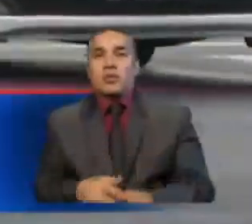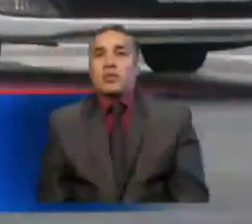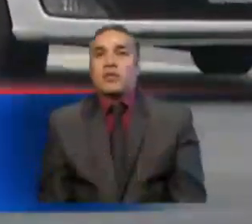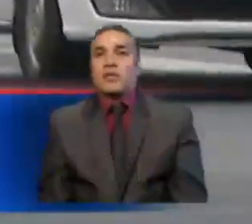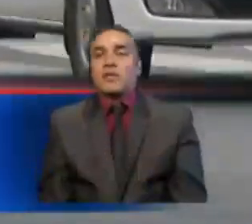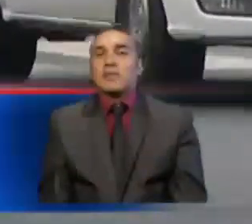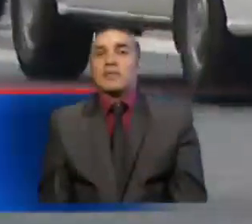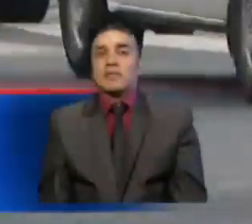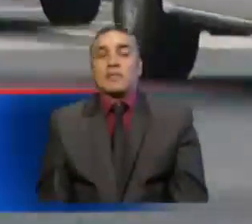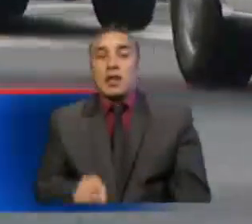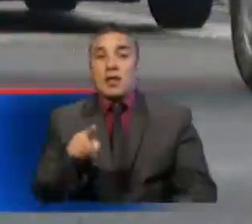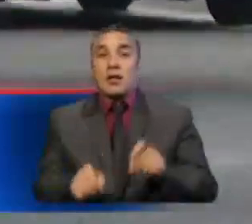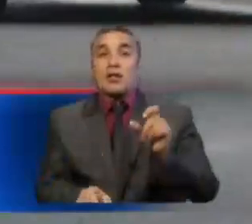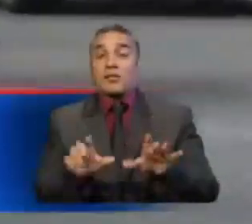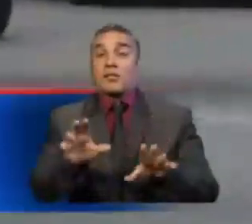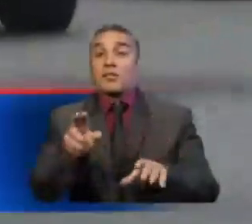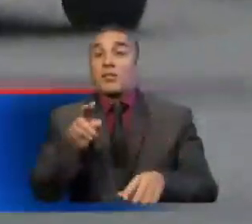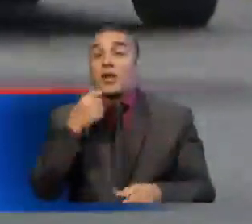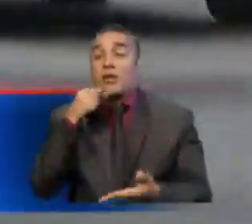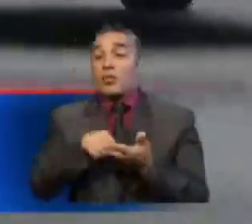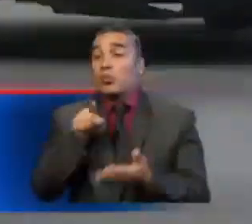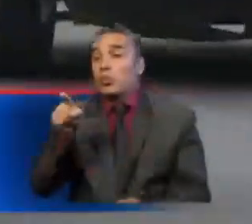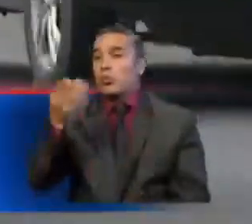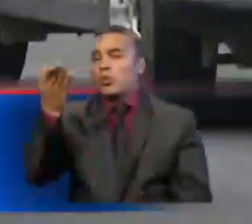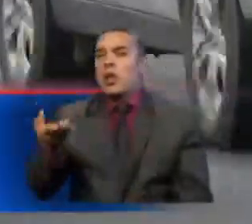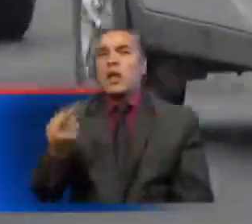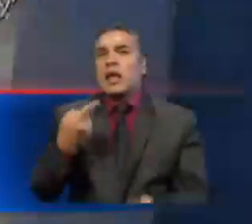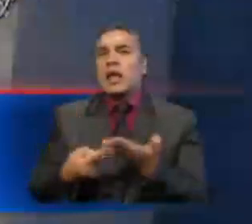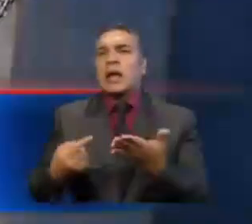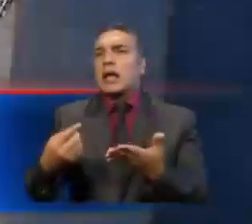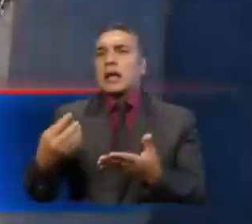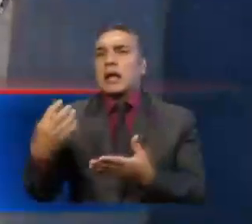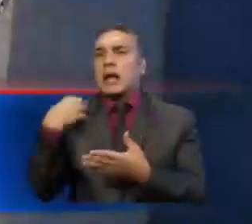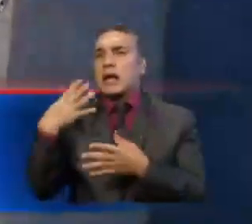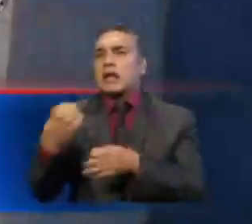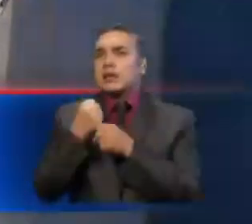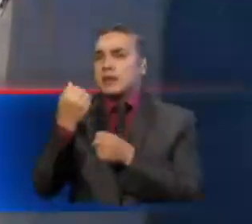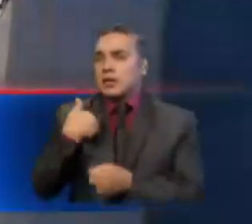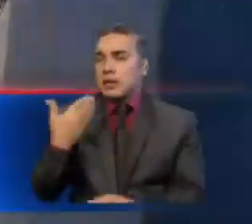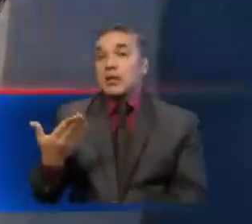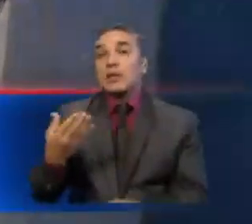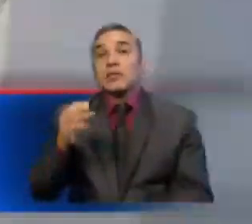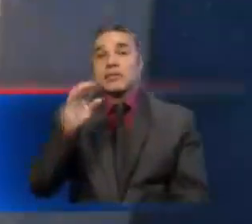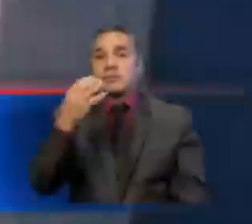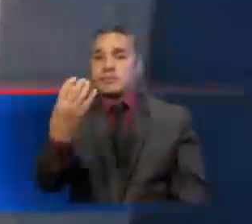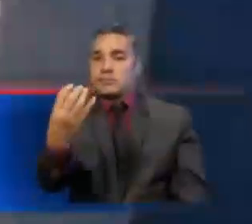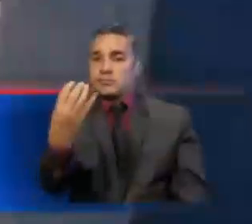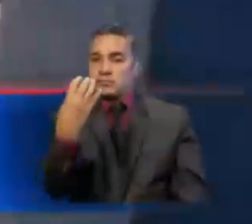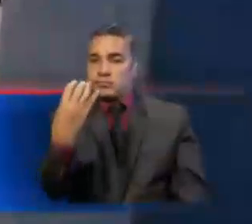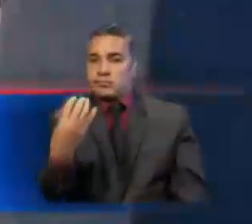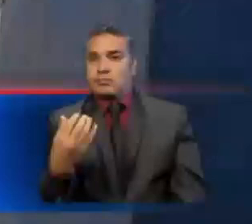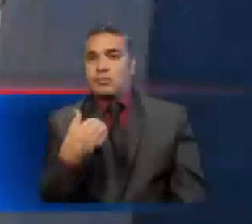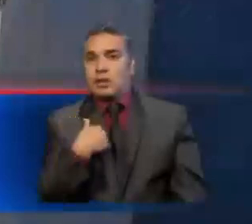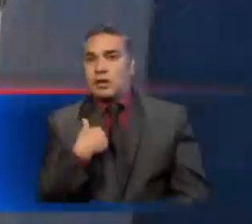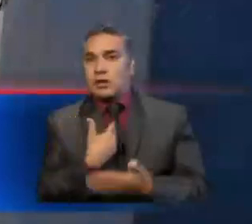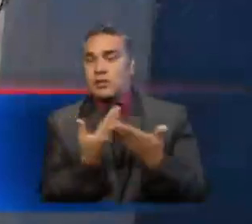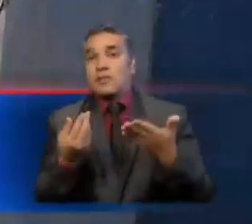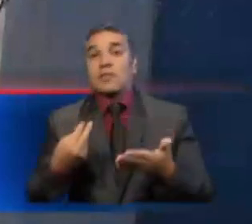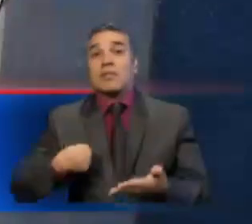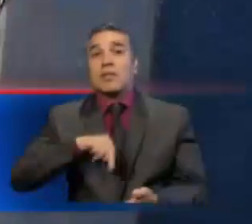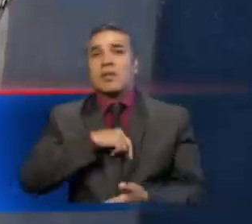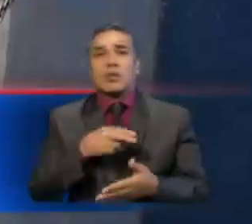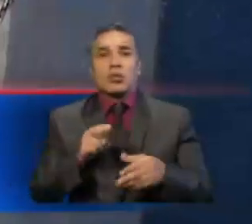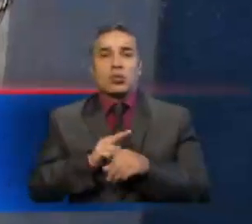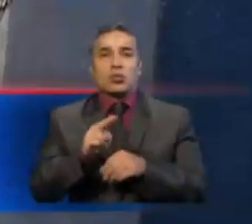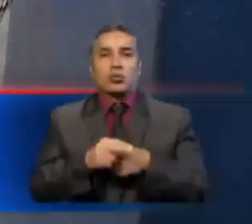caro a muchas personas. En el caso de ustedes, por ejemplo, ¿qué garantía de seguridad dan? Tenemos cámaras de seguridad en cada carro. Incluso manejamos